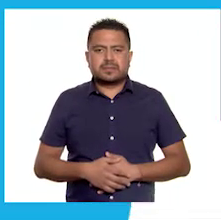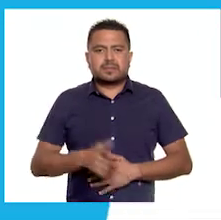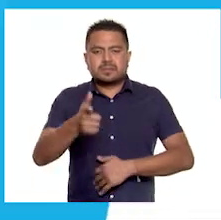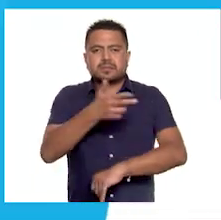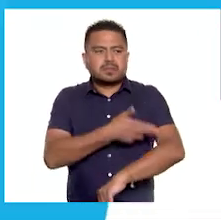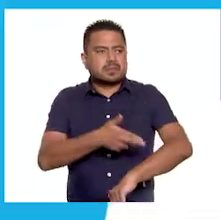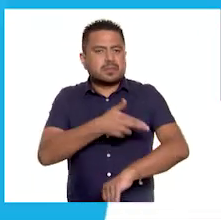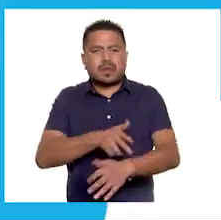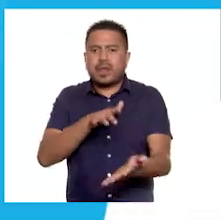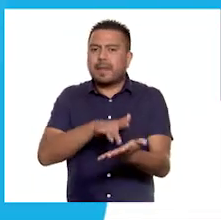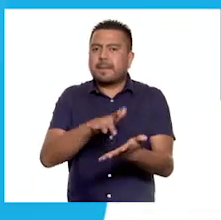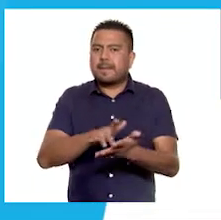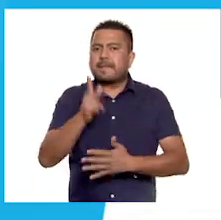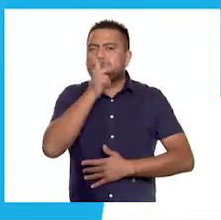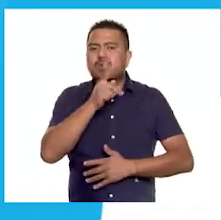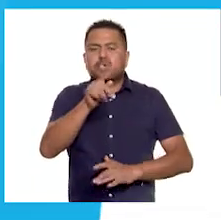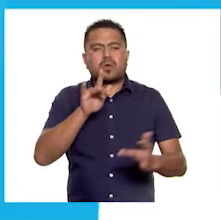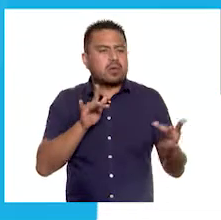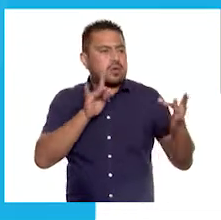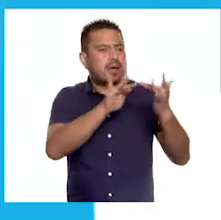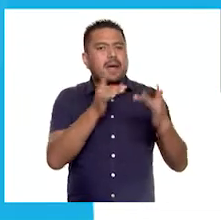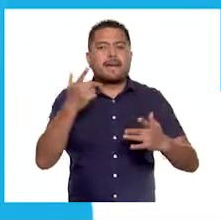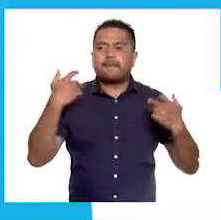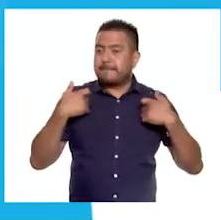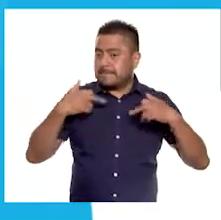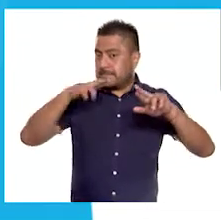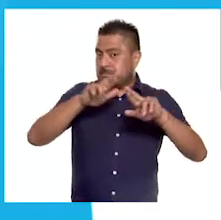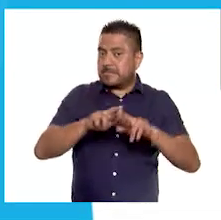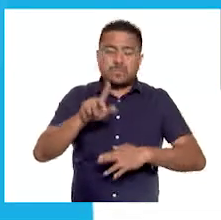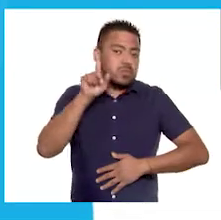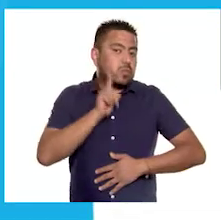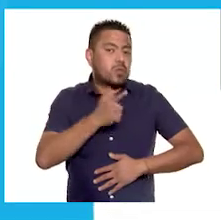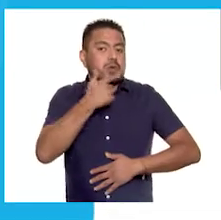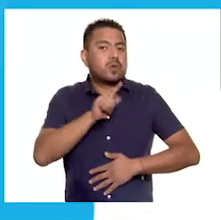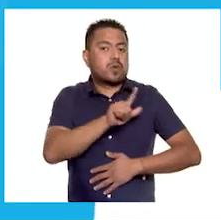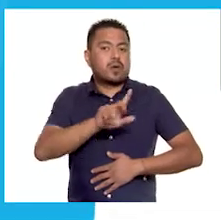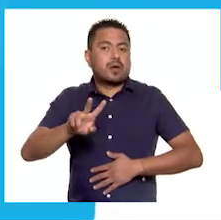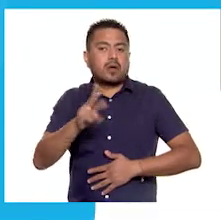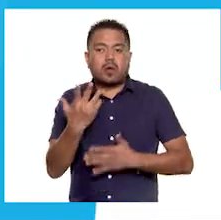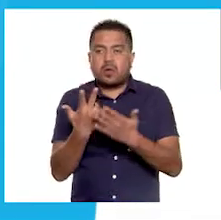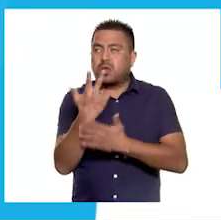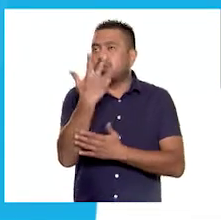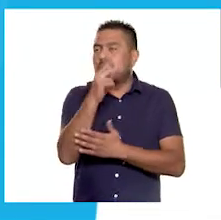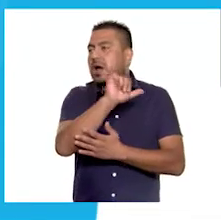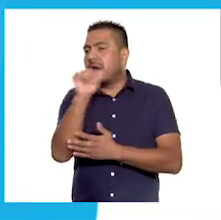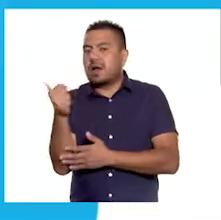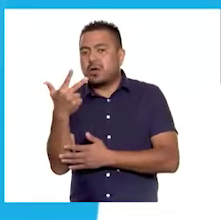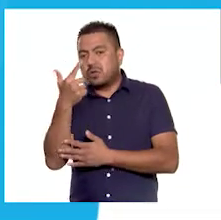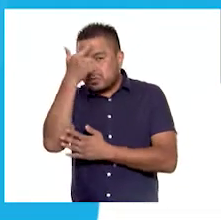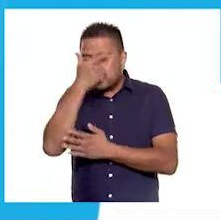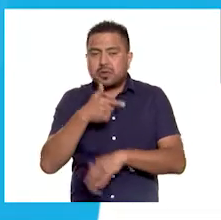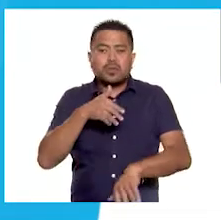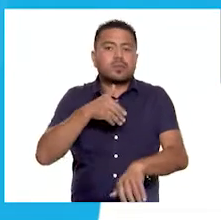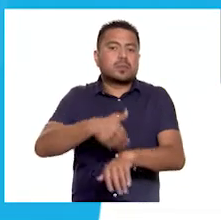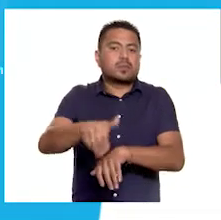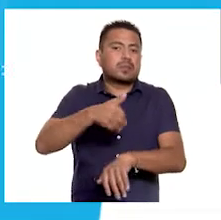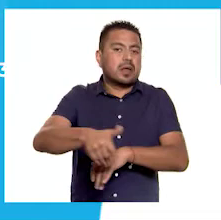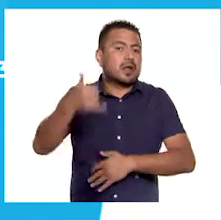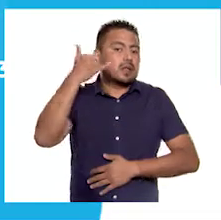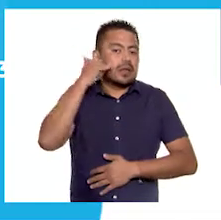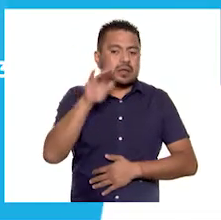Para solicitar apoyo pedagógico, comunícate con maestras y maestros de lunes a viernes de 8 a 20 horas al